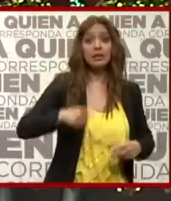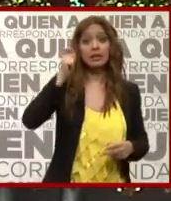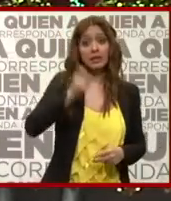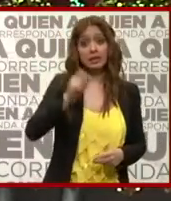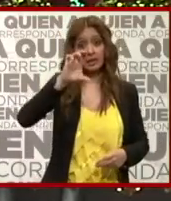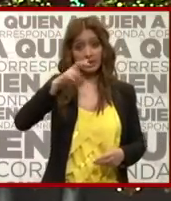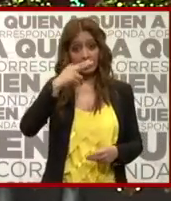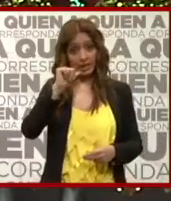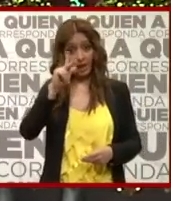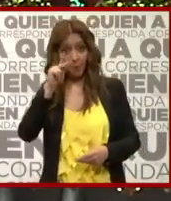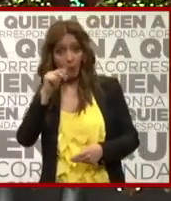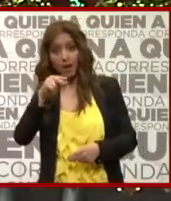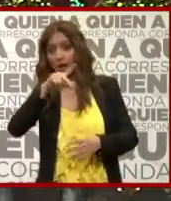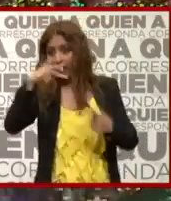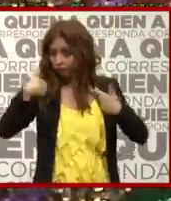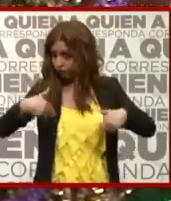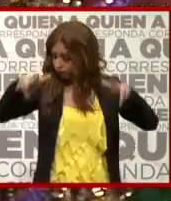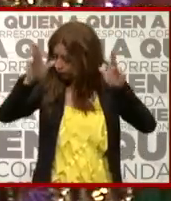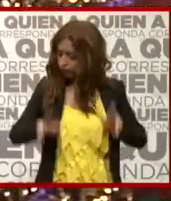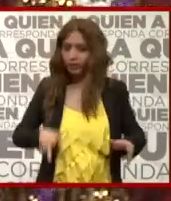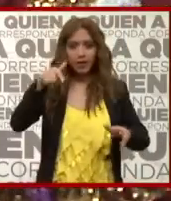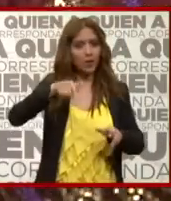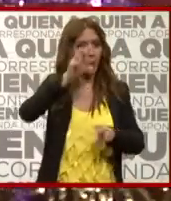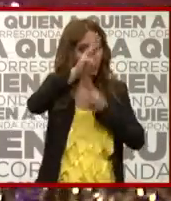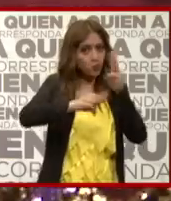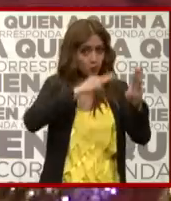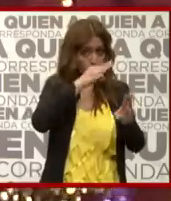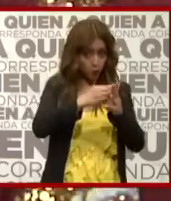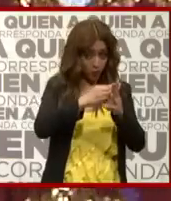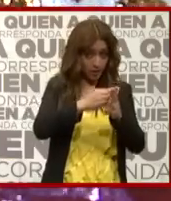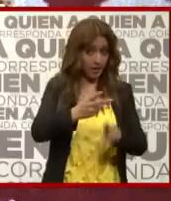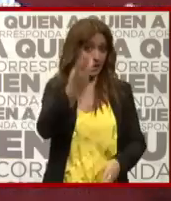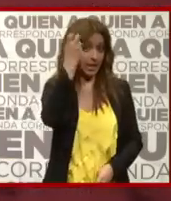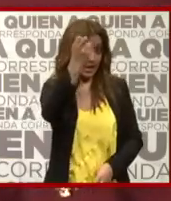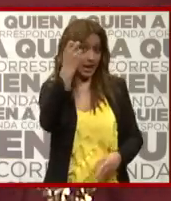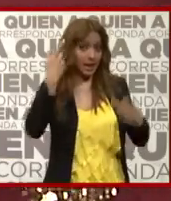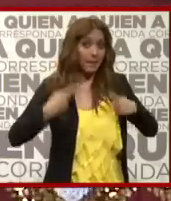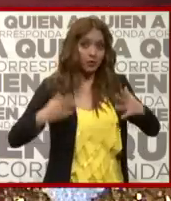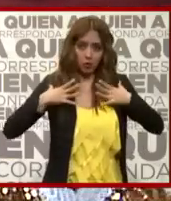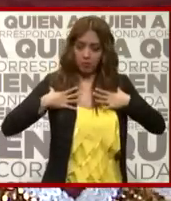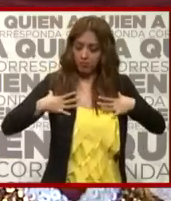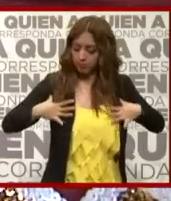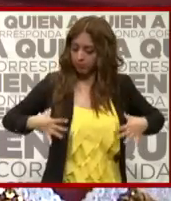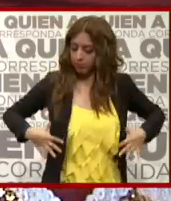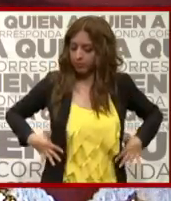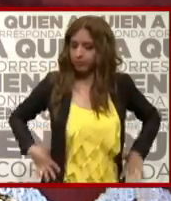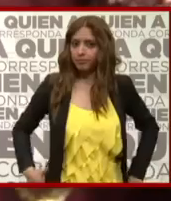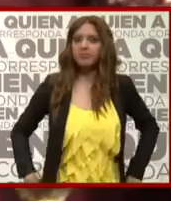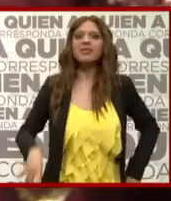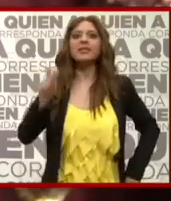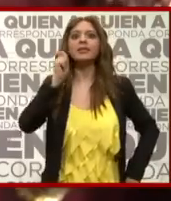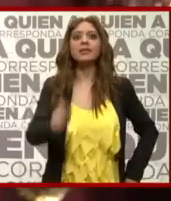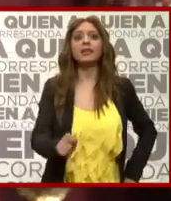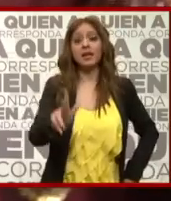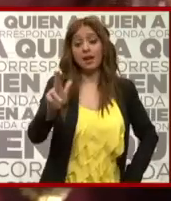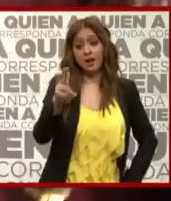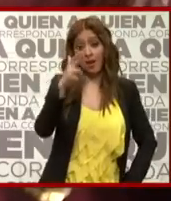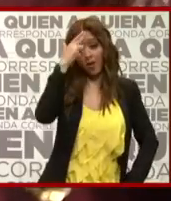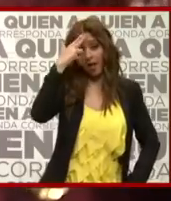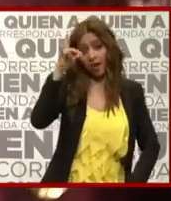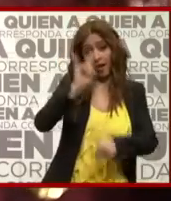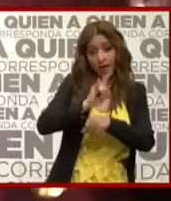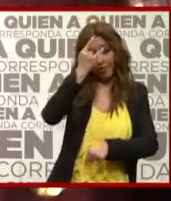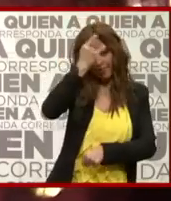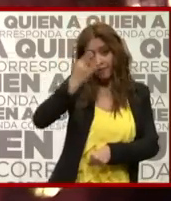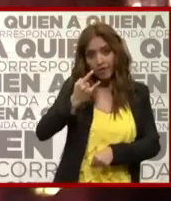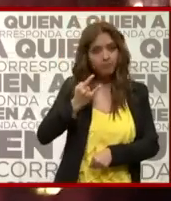poblana nos representa en todo el mundo. Definitivamente, quien ha de portar un vestido de estos deberá recordar, no es un disfraz,